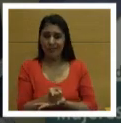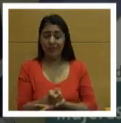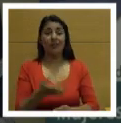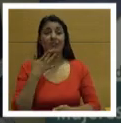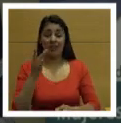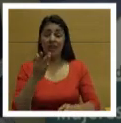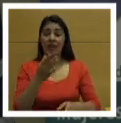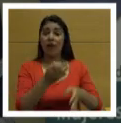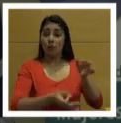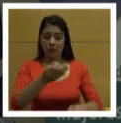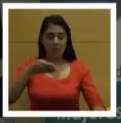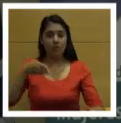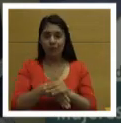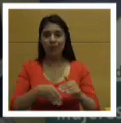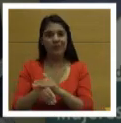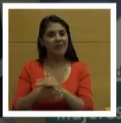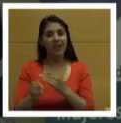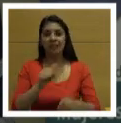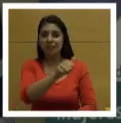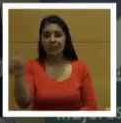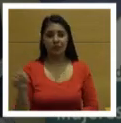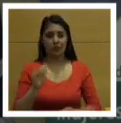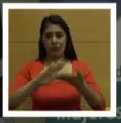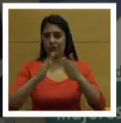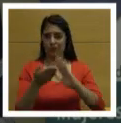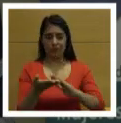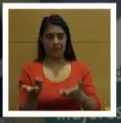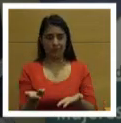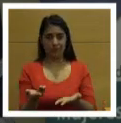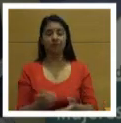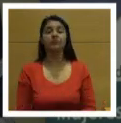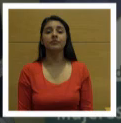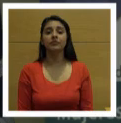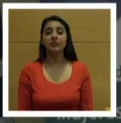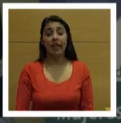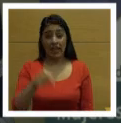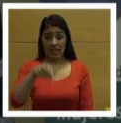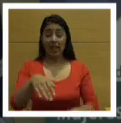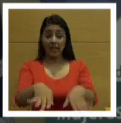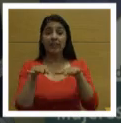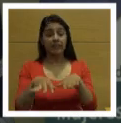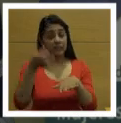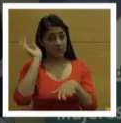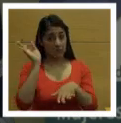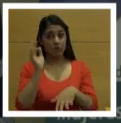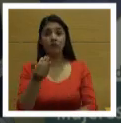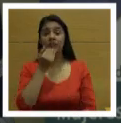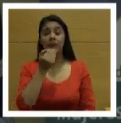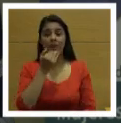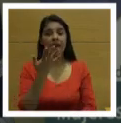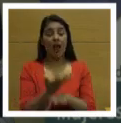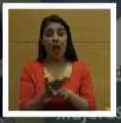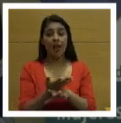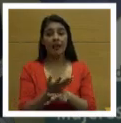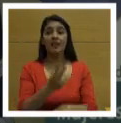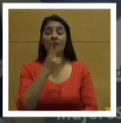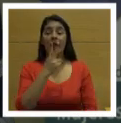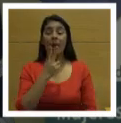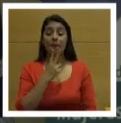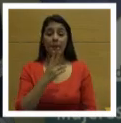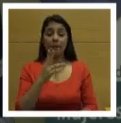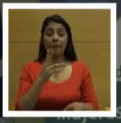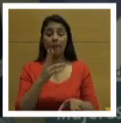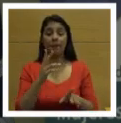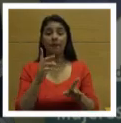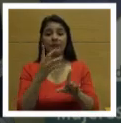a la justicia de todos los miembros de la comunidad. Cabe destacar que este seminario es, además, transmitido en vivo a través de la señal